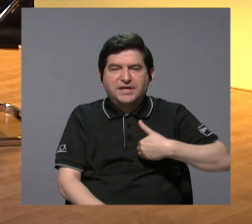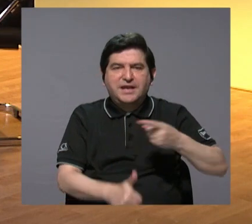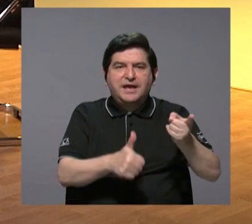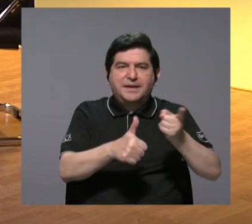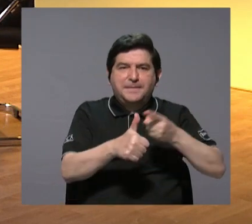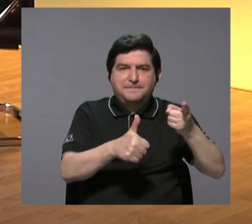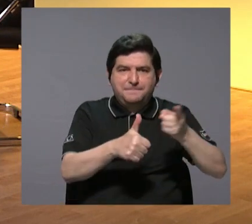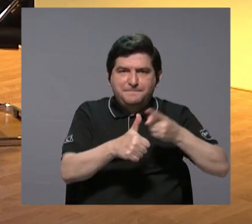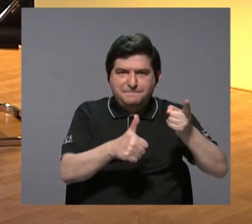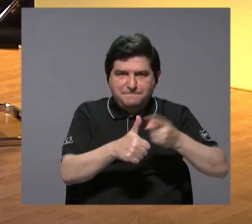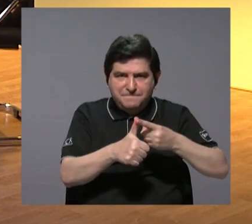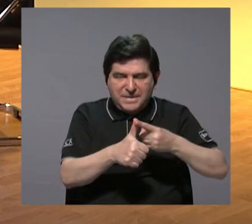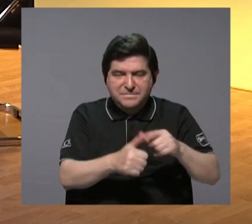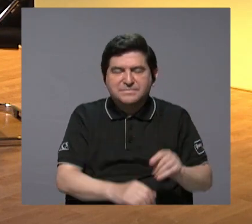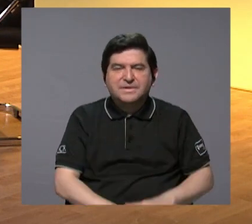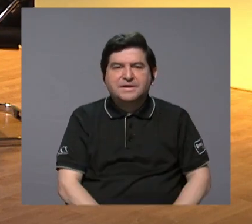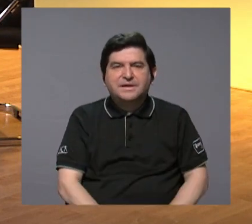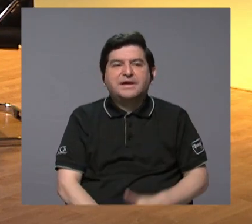primera